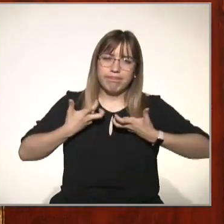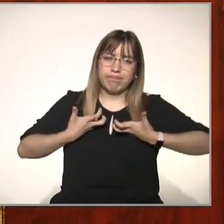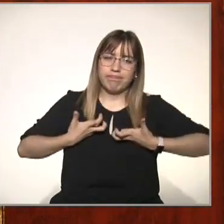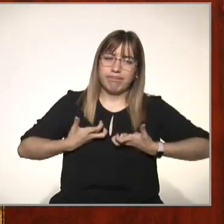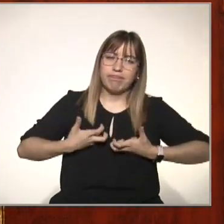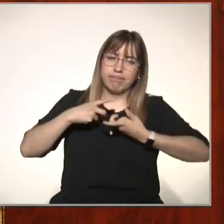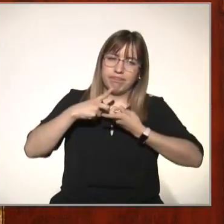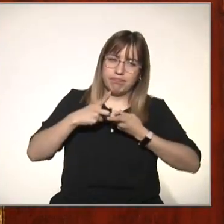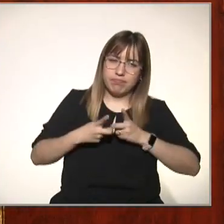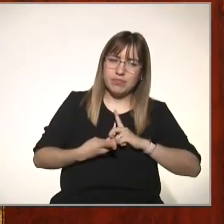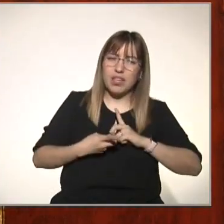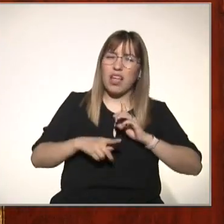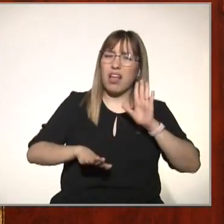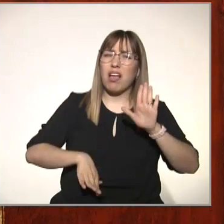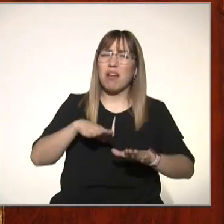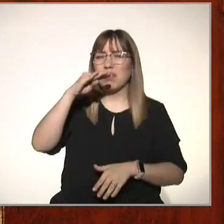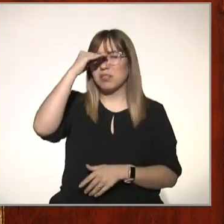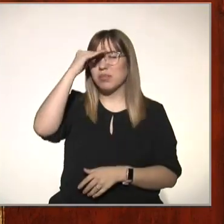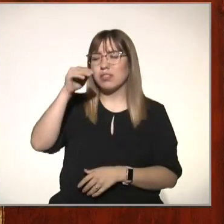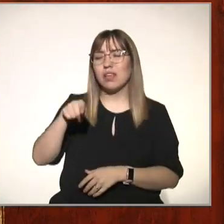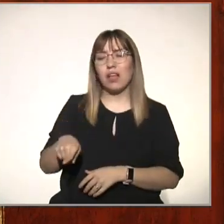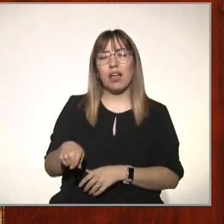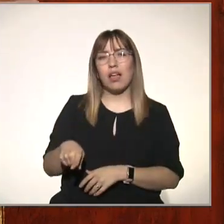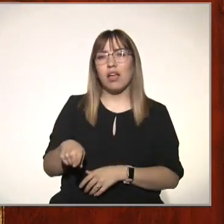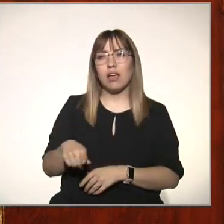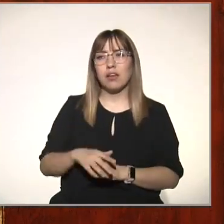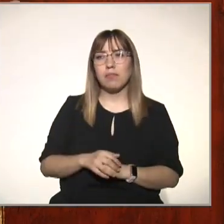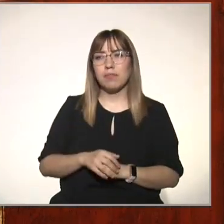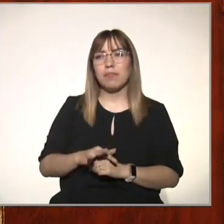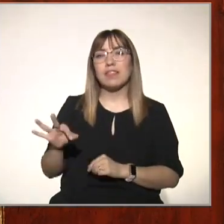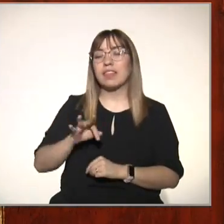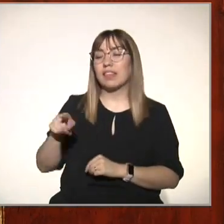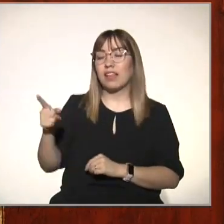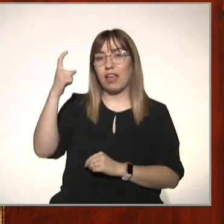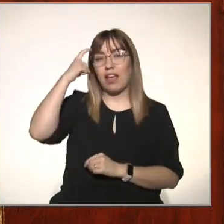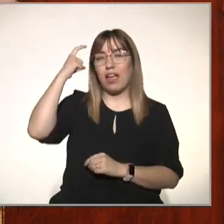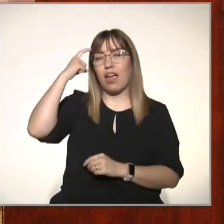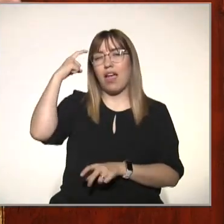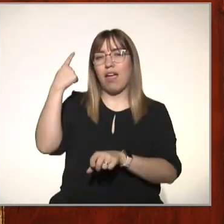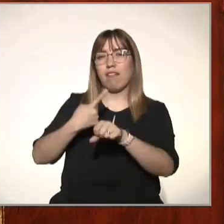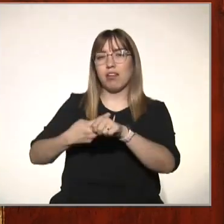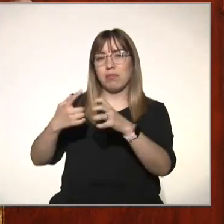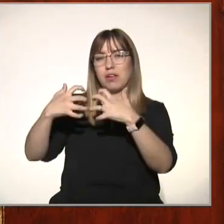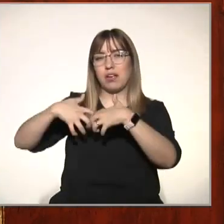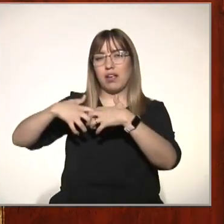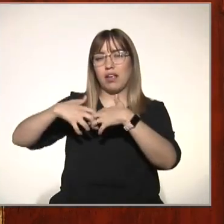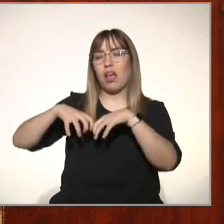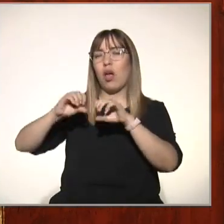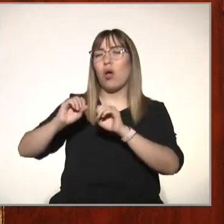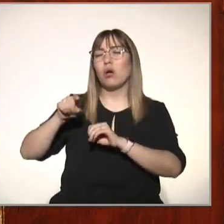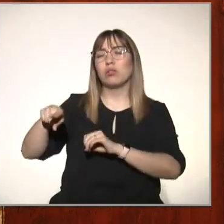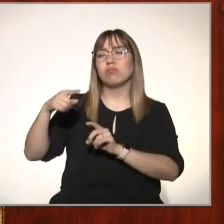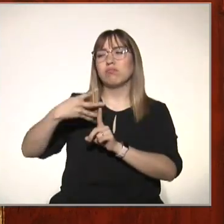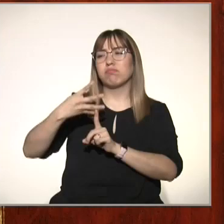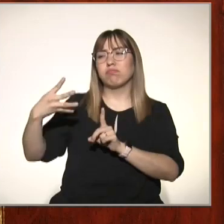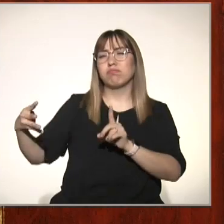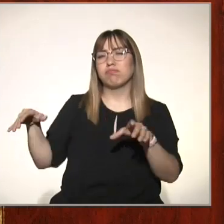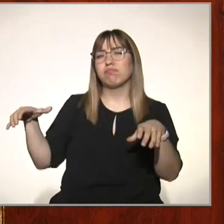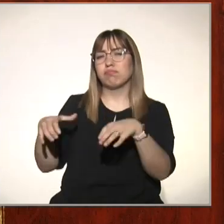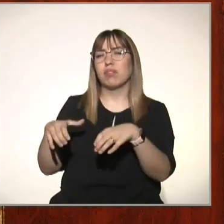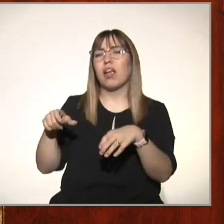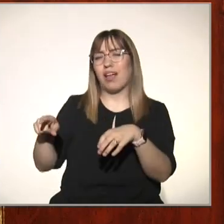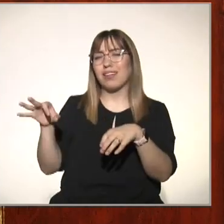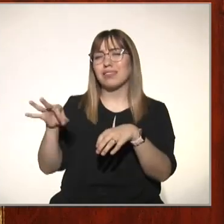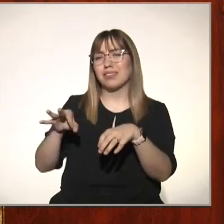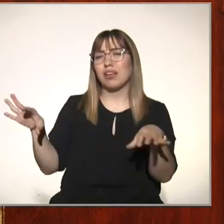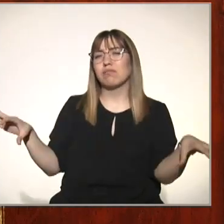una suerte de, es natural, ¿no? Como está causado cerebralmente el ser trans o de la diversidad sexual, puede tener